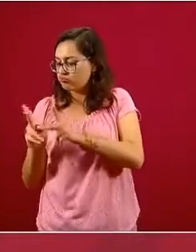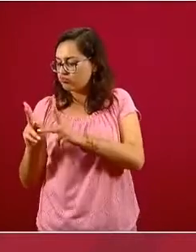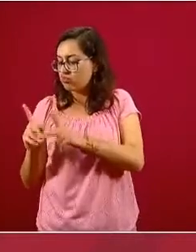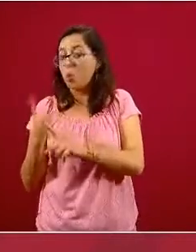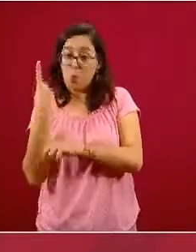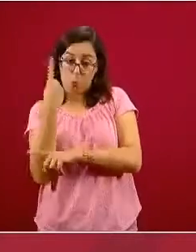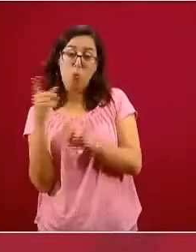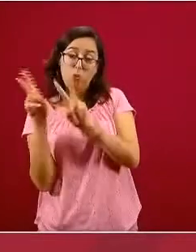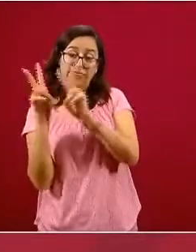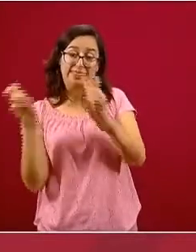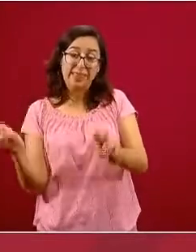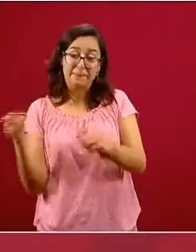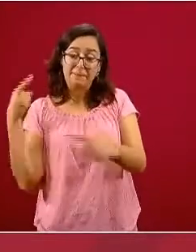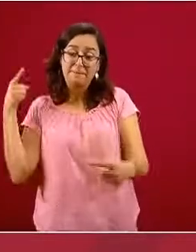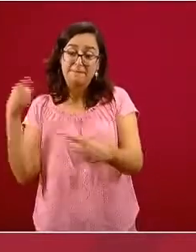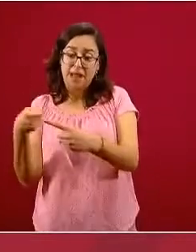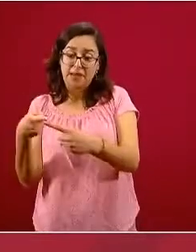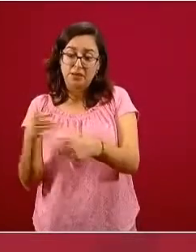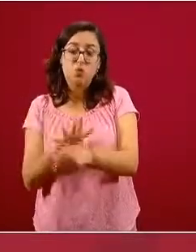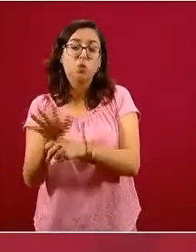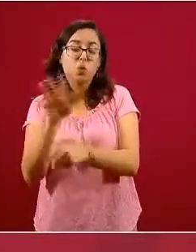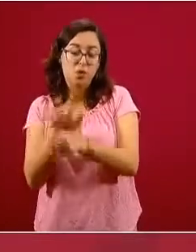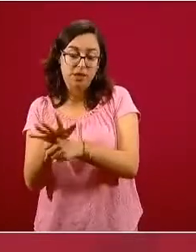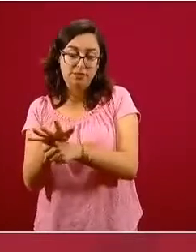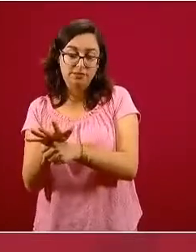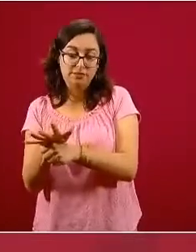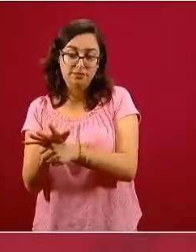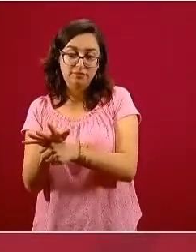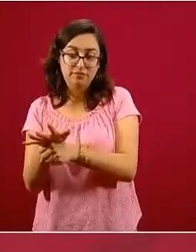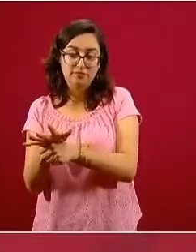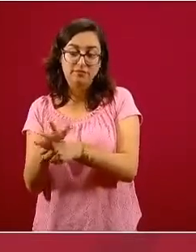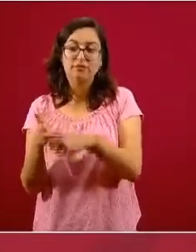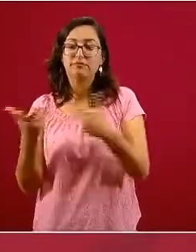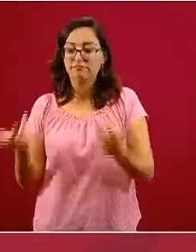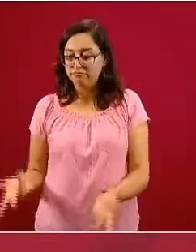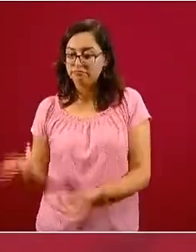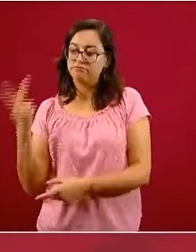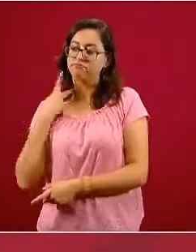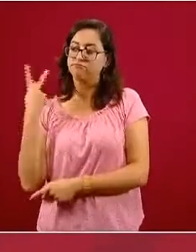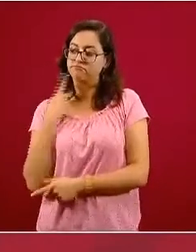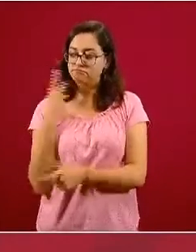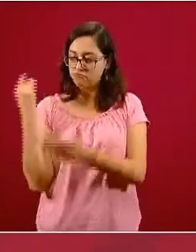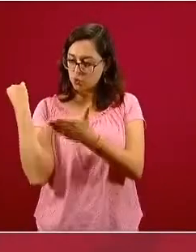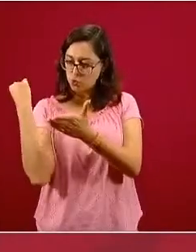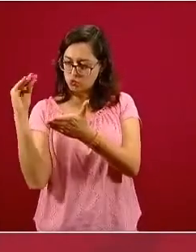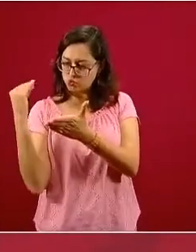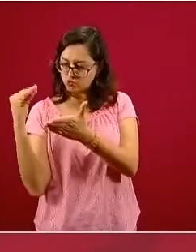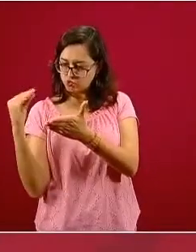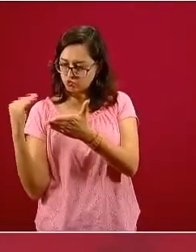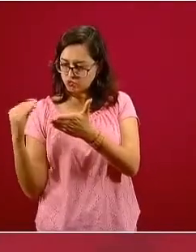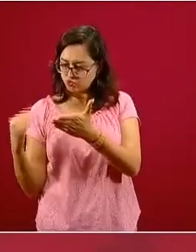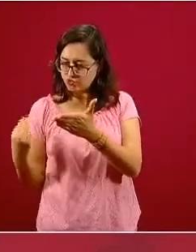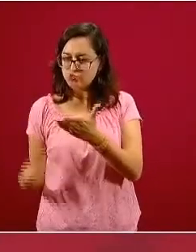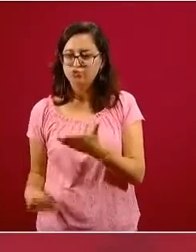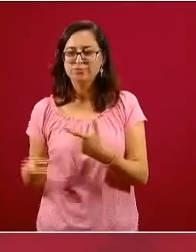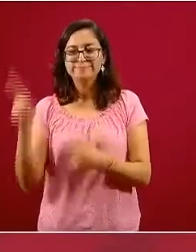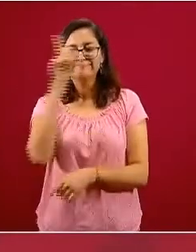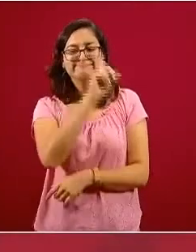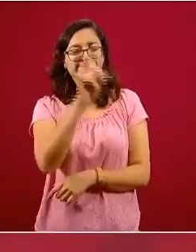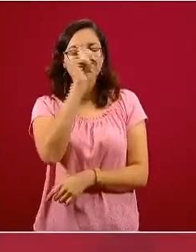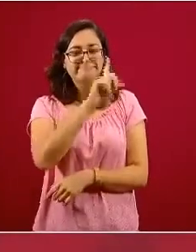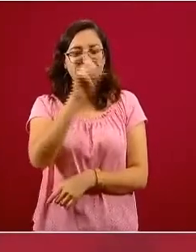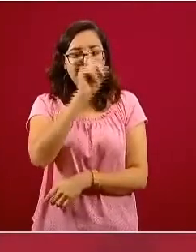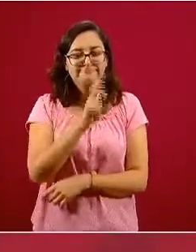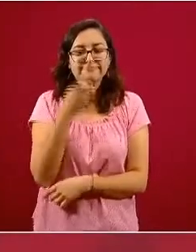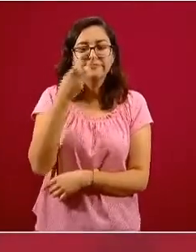GISAMAC es contribuir a orientar las políticas públicas y